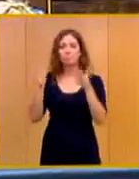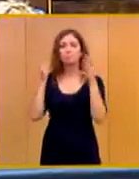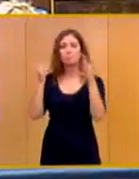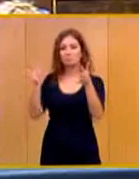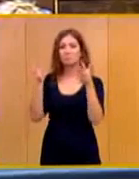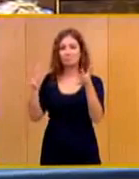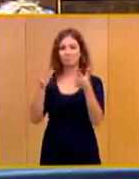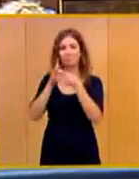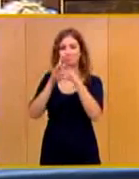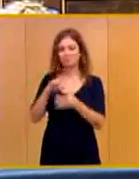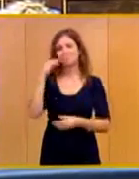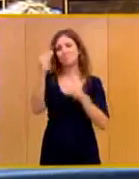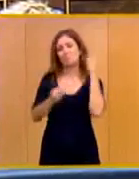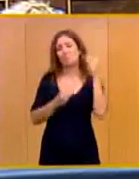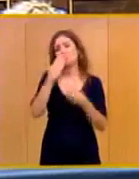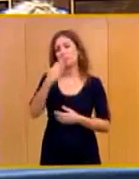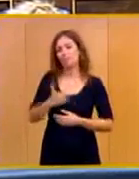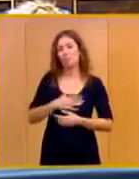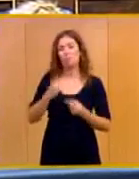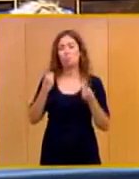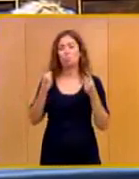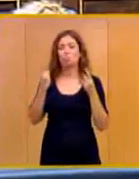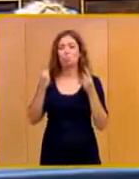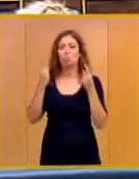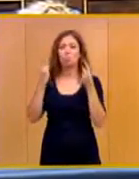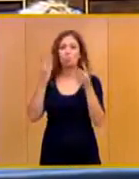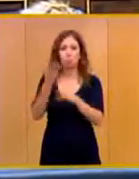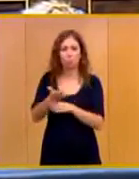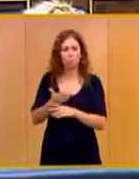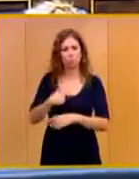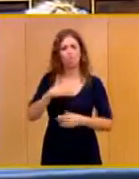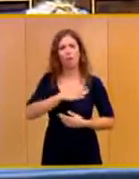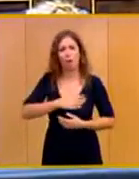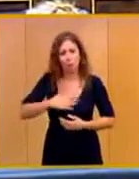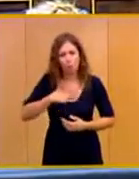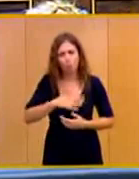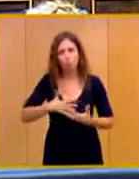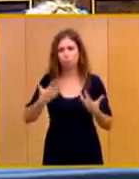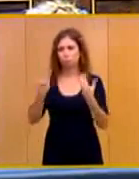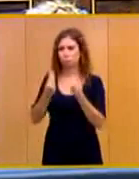reflexión. Es decir, yo he ido muchos años a Rodiezmo, me siento muy a gusto entre los mineros de León y